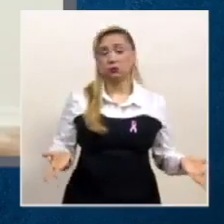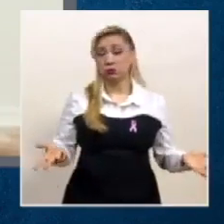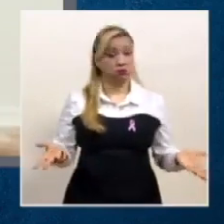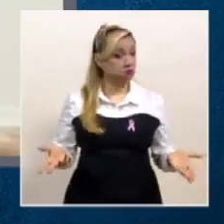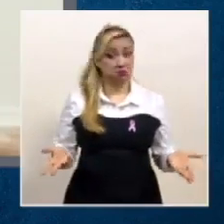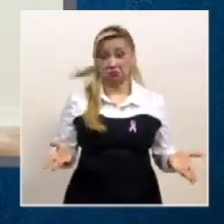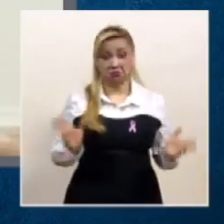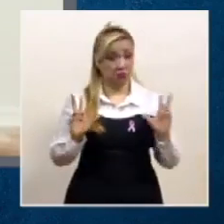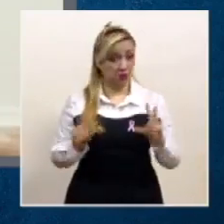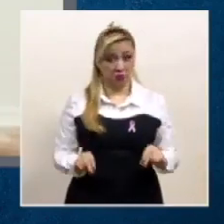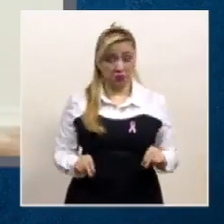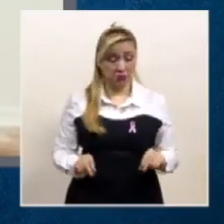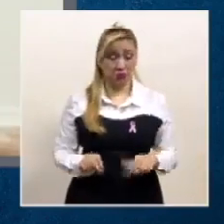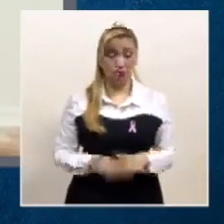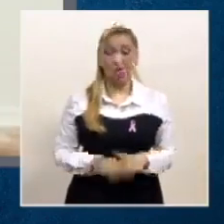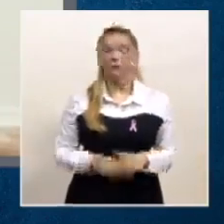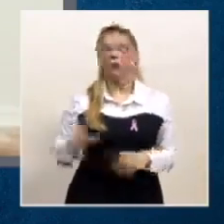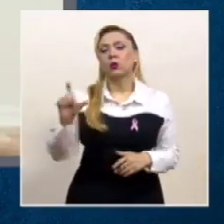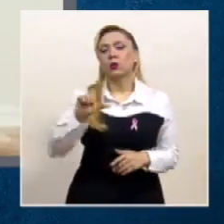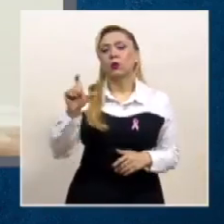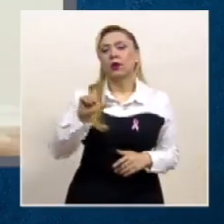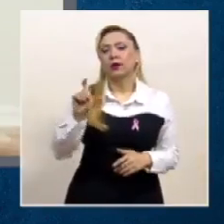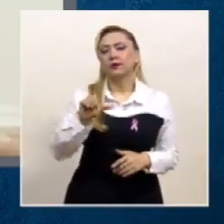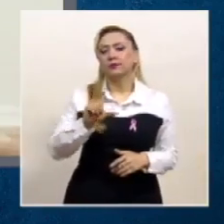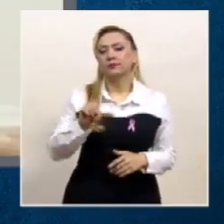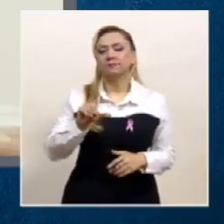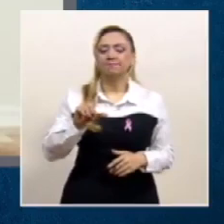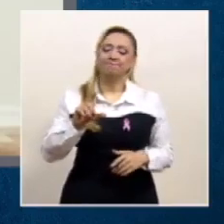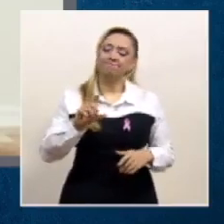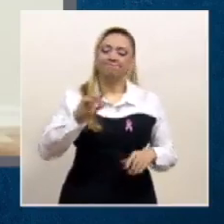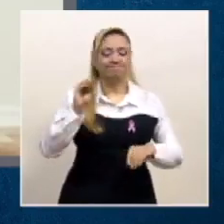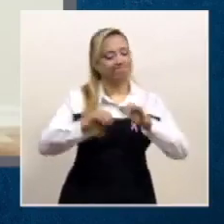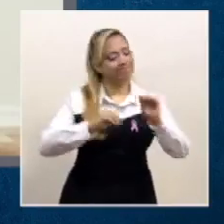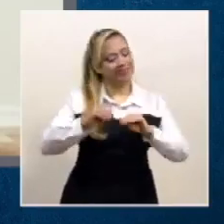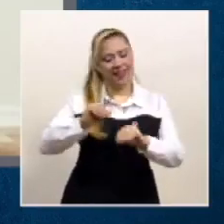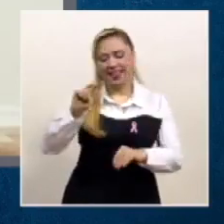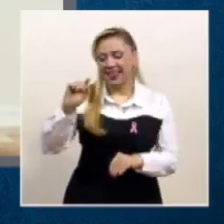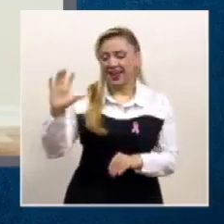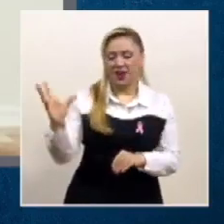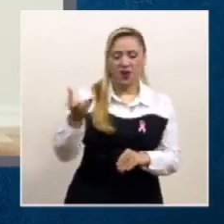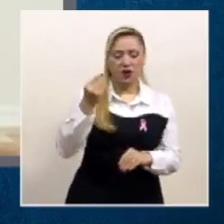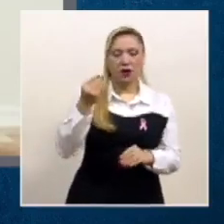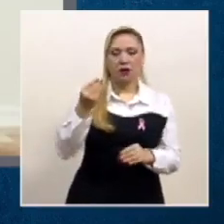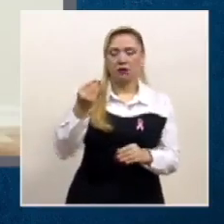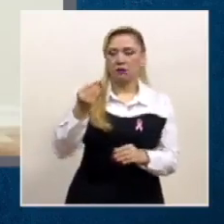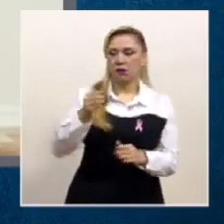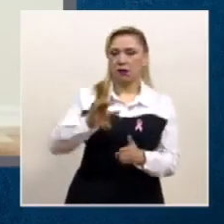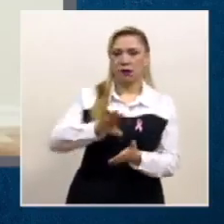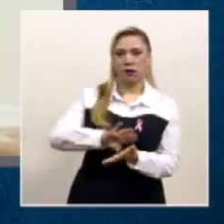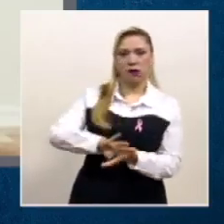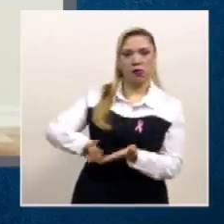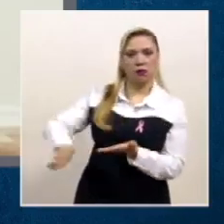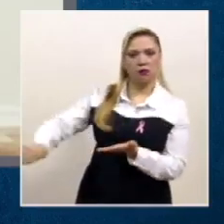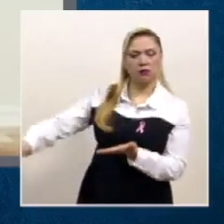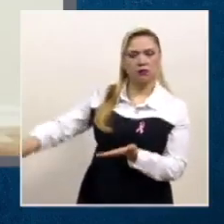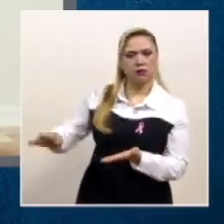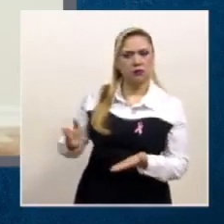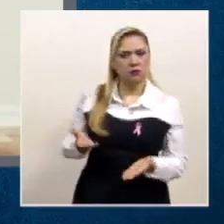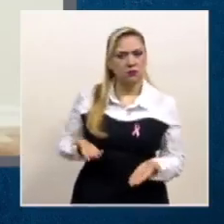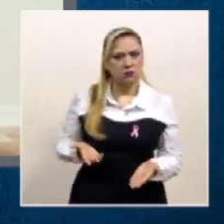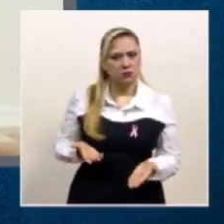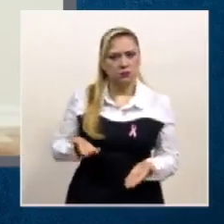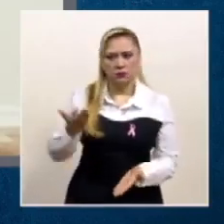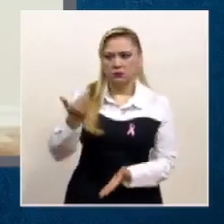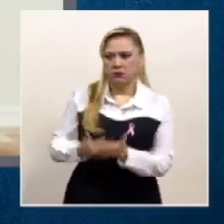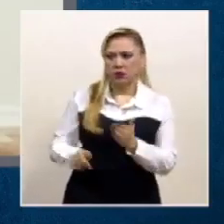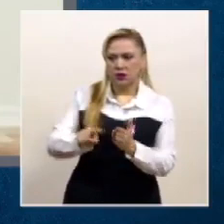así, obviamente cuando se programan estas tecnologías, puede generar un efecto desproporcionado en